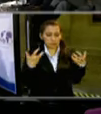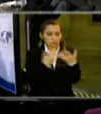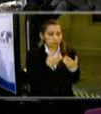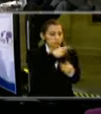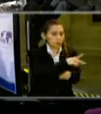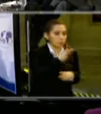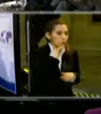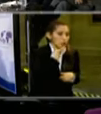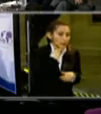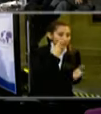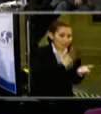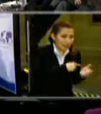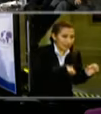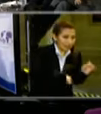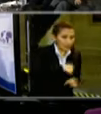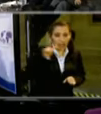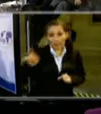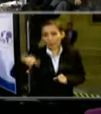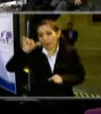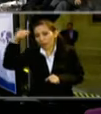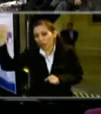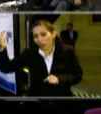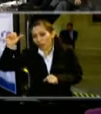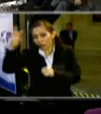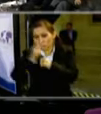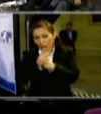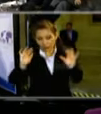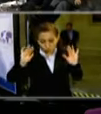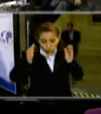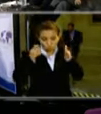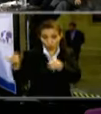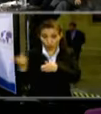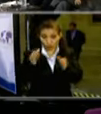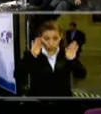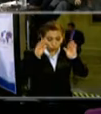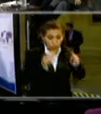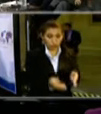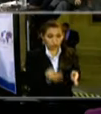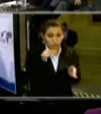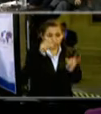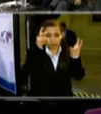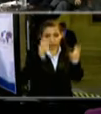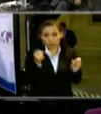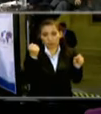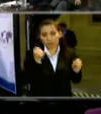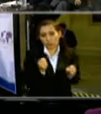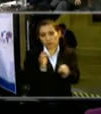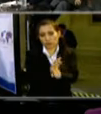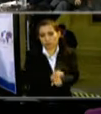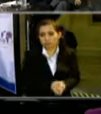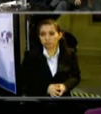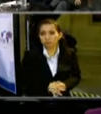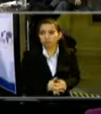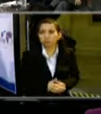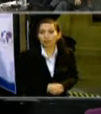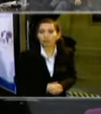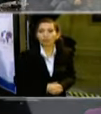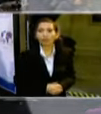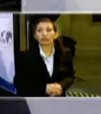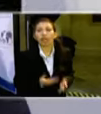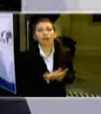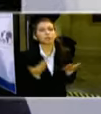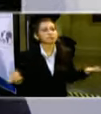la política interna y la política exterior, centradas ambas, por supuesto, en el tema de la seguridad. Ahora,